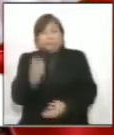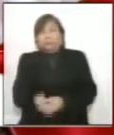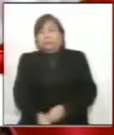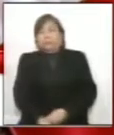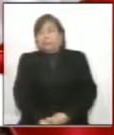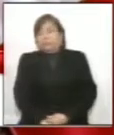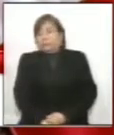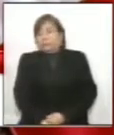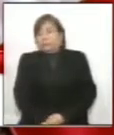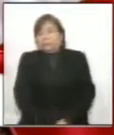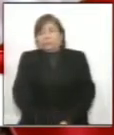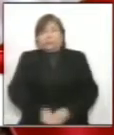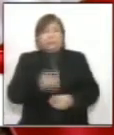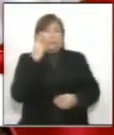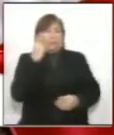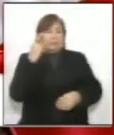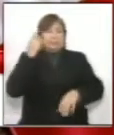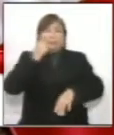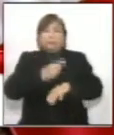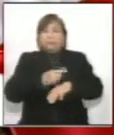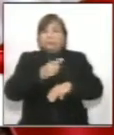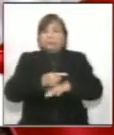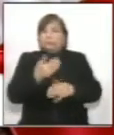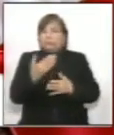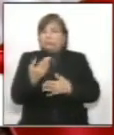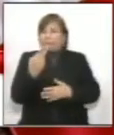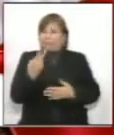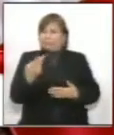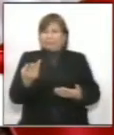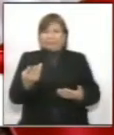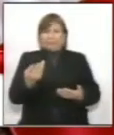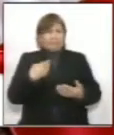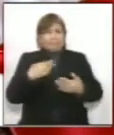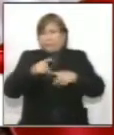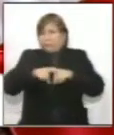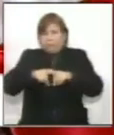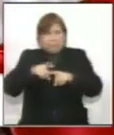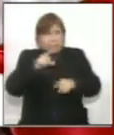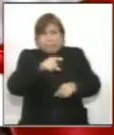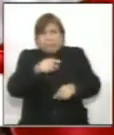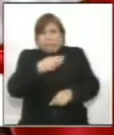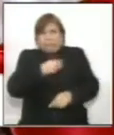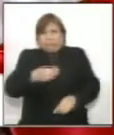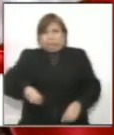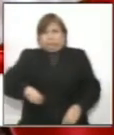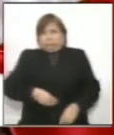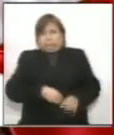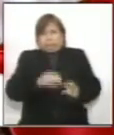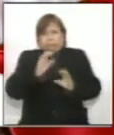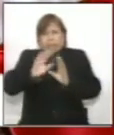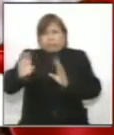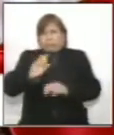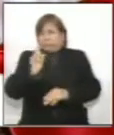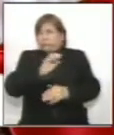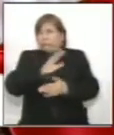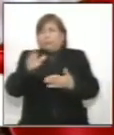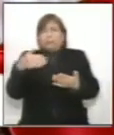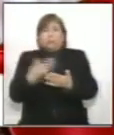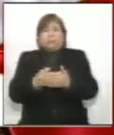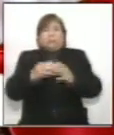dos interpelaciones que estaban en camino y que esas no dependían del presidente del Congreso para podérselas bajar, sino de todas las